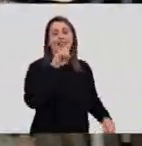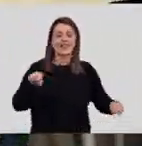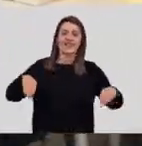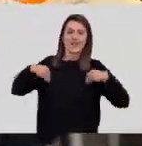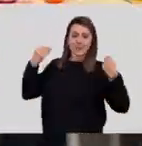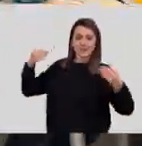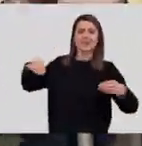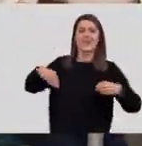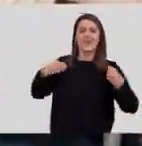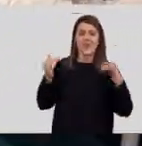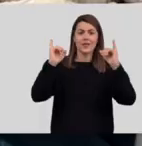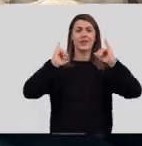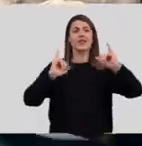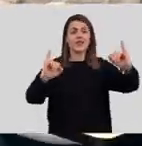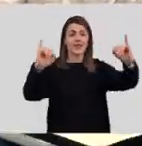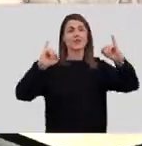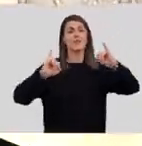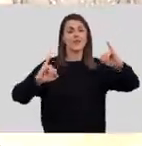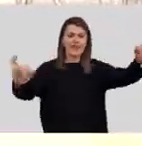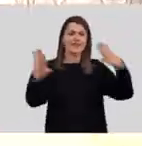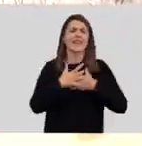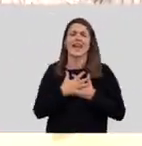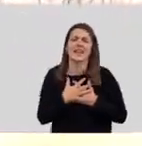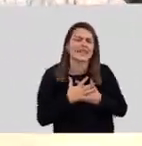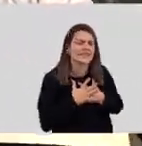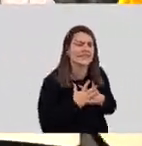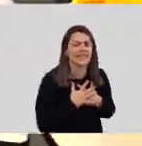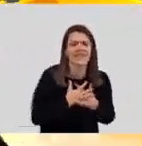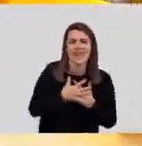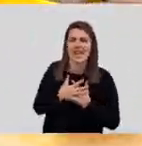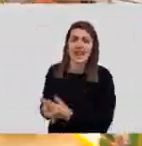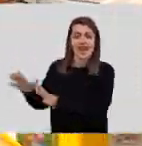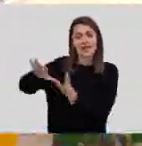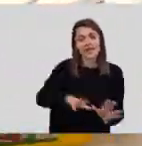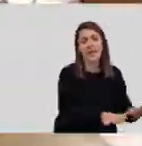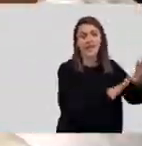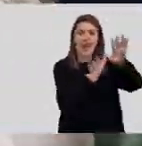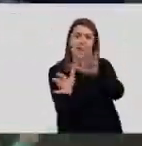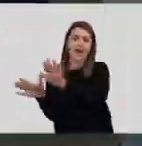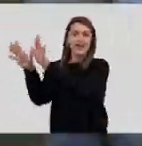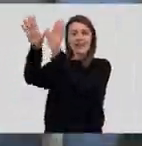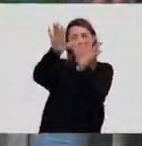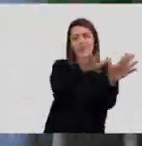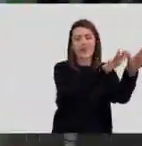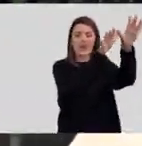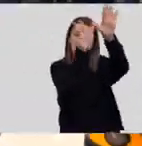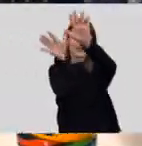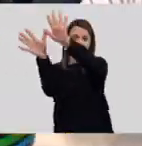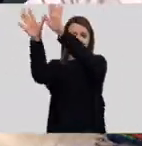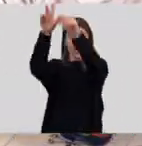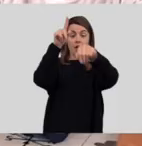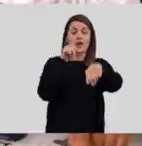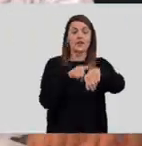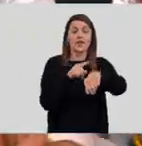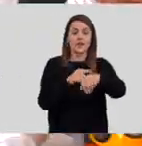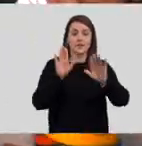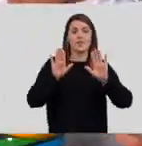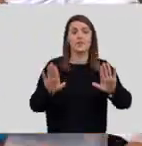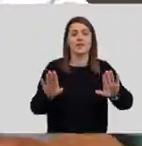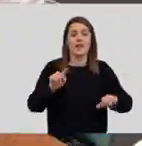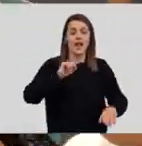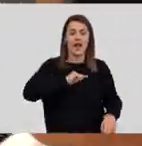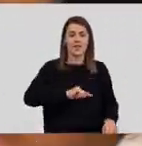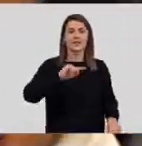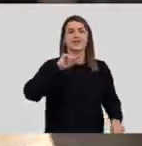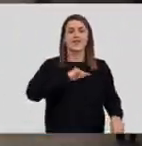Saber cantar, pasarlo bien, ir por las calles y querer. Volar con el viento y sentir